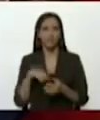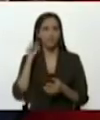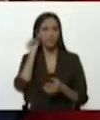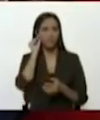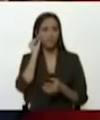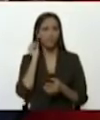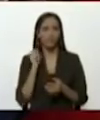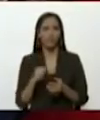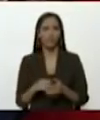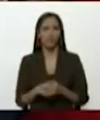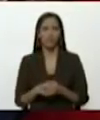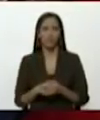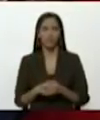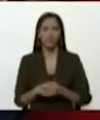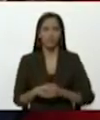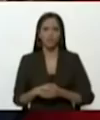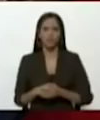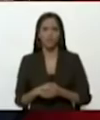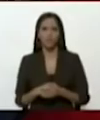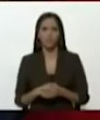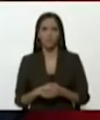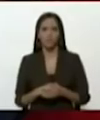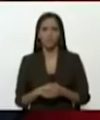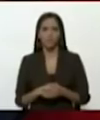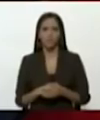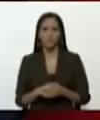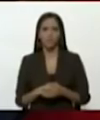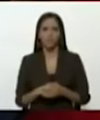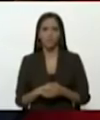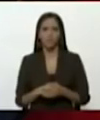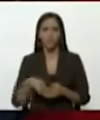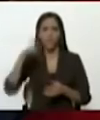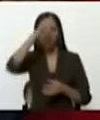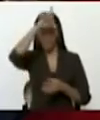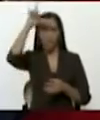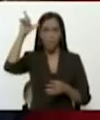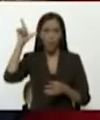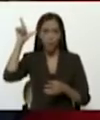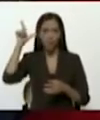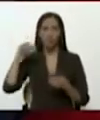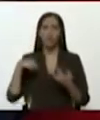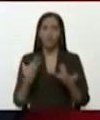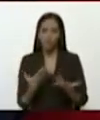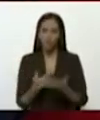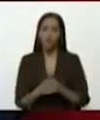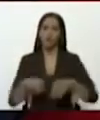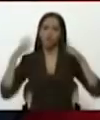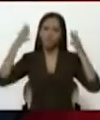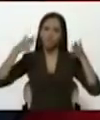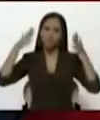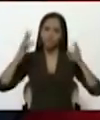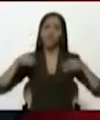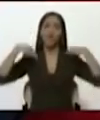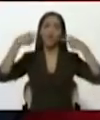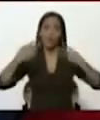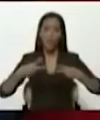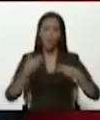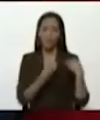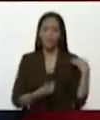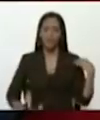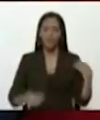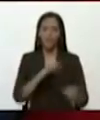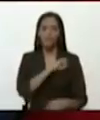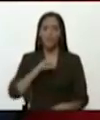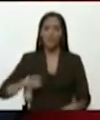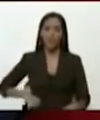se me va el apellido, asesora de Leopoldo López. Fueron asesores del nuevo presidente de El Salvador. Correcto. Que